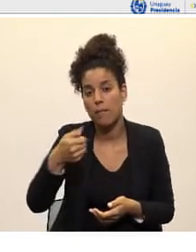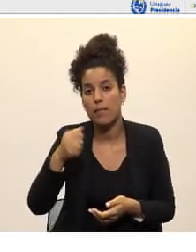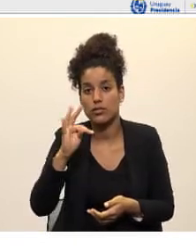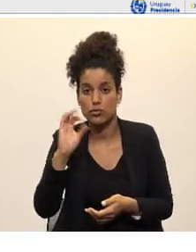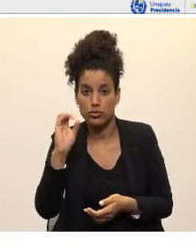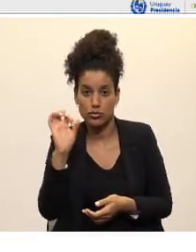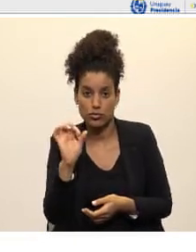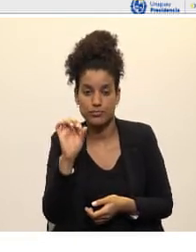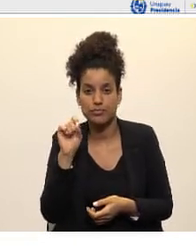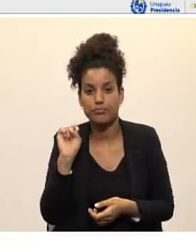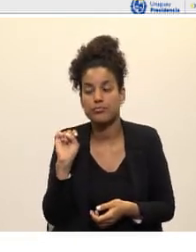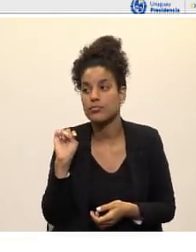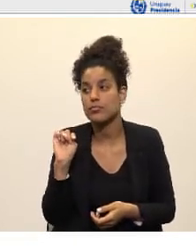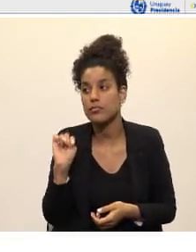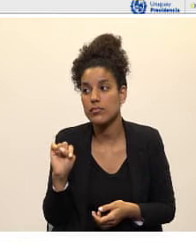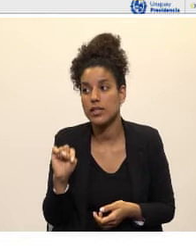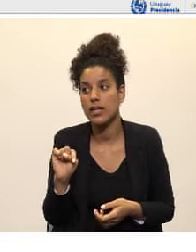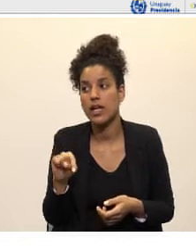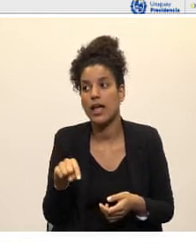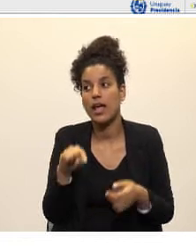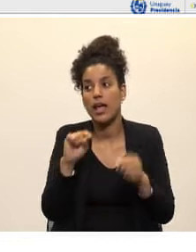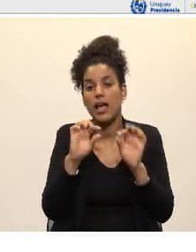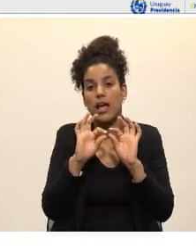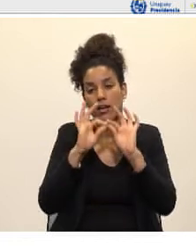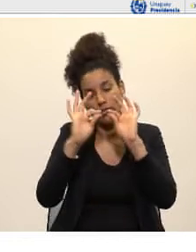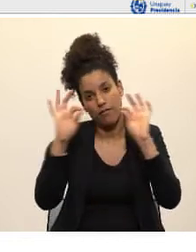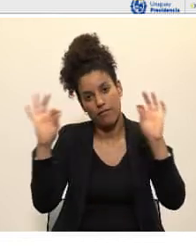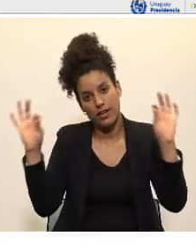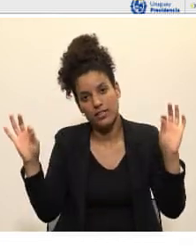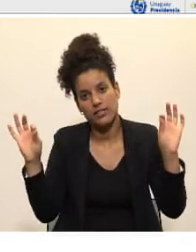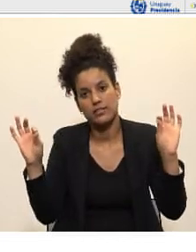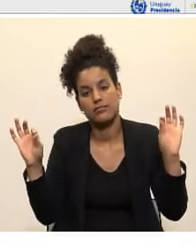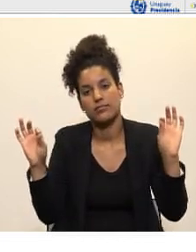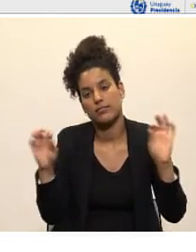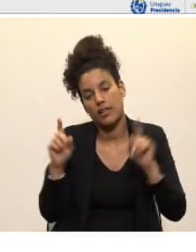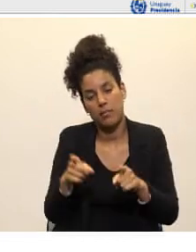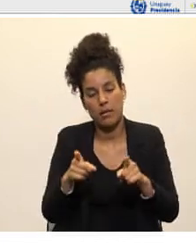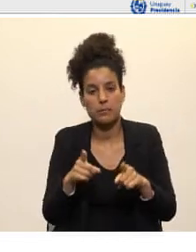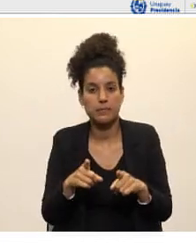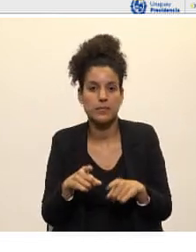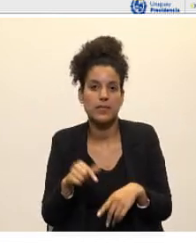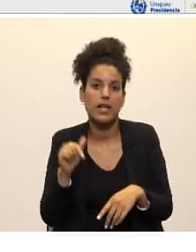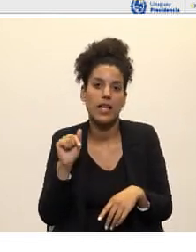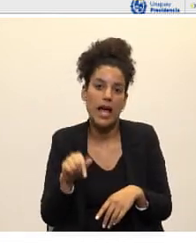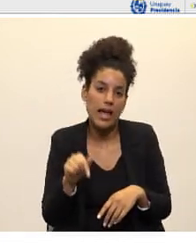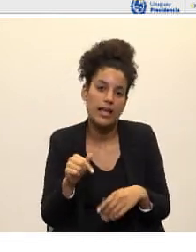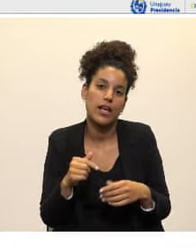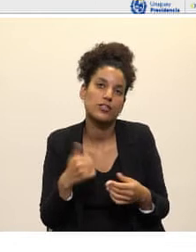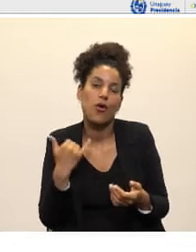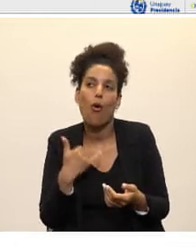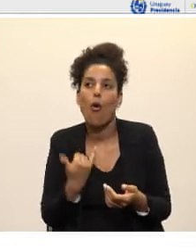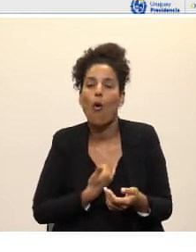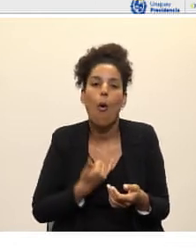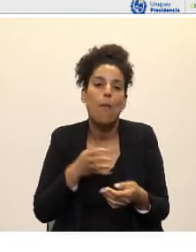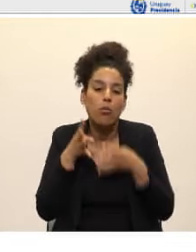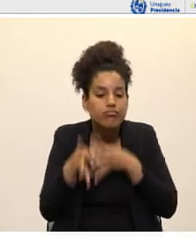actor que planifica no está enfrentado con fuerzas débiles, sino con resistencias fuertes. Es un campo de lucha, podríamos decir.